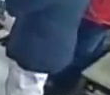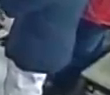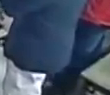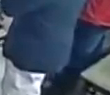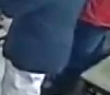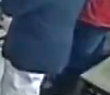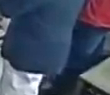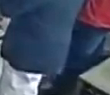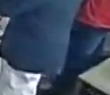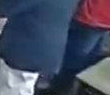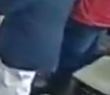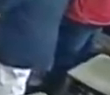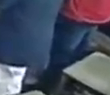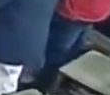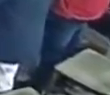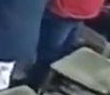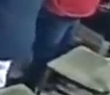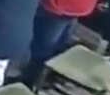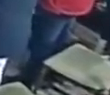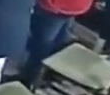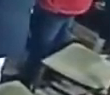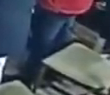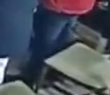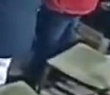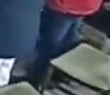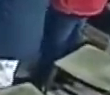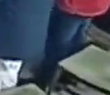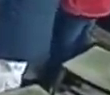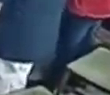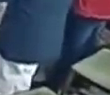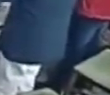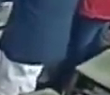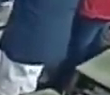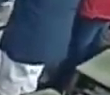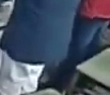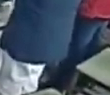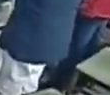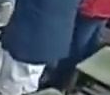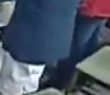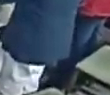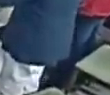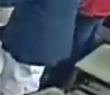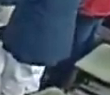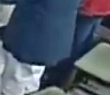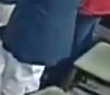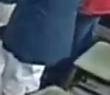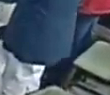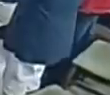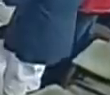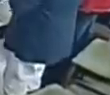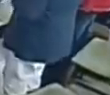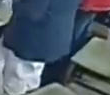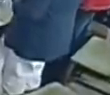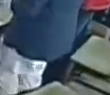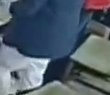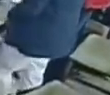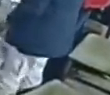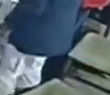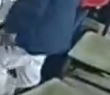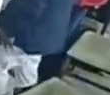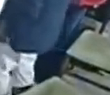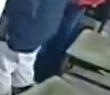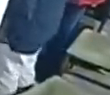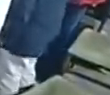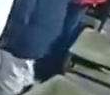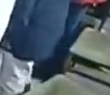y gobernadores bolivarianos, para entonces avanzar en el diálogo de acción, un diálogo sociopolítico